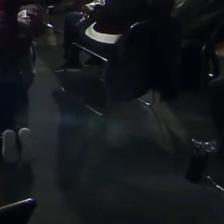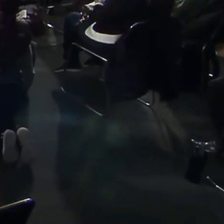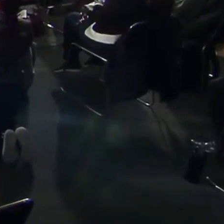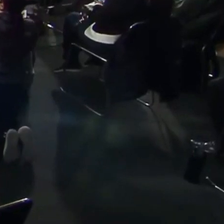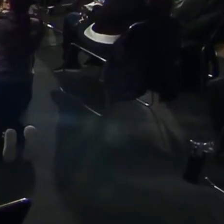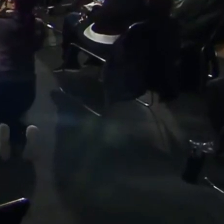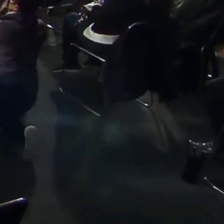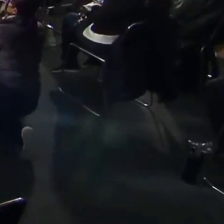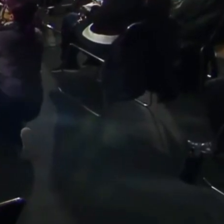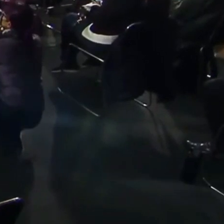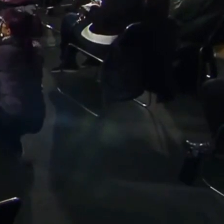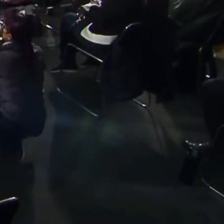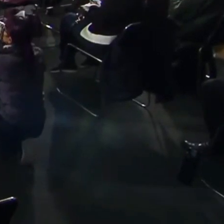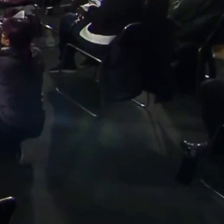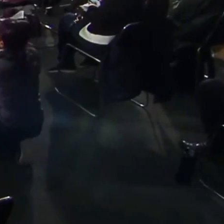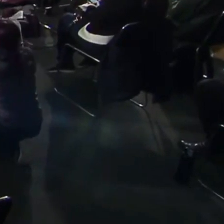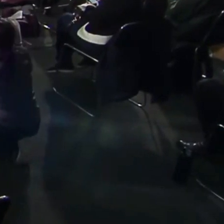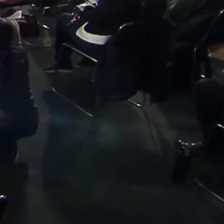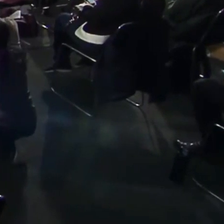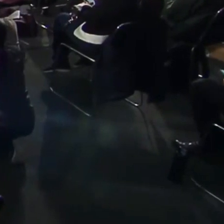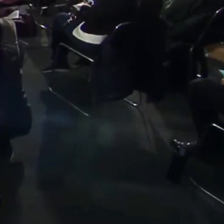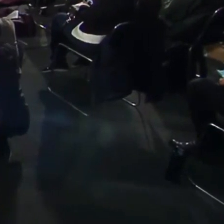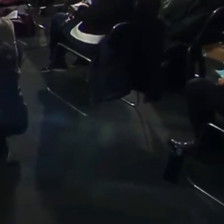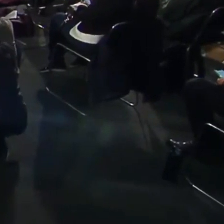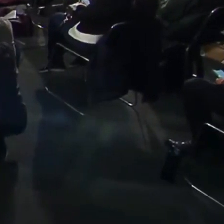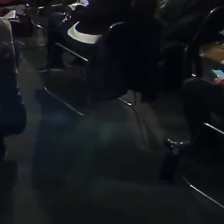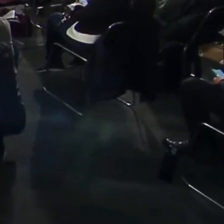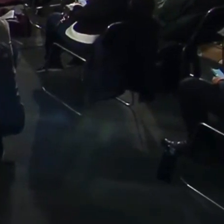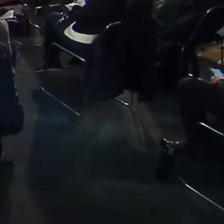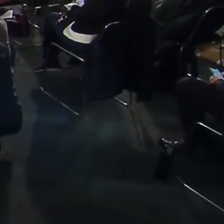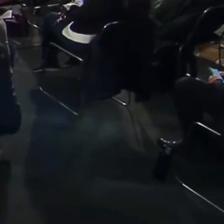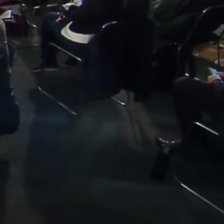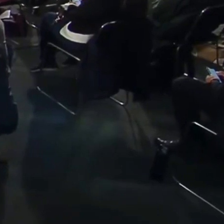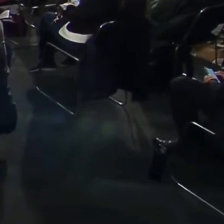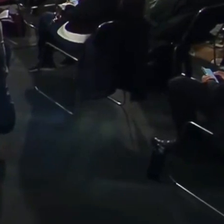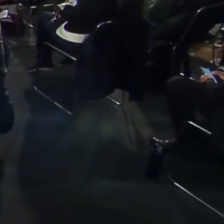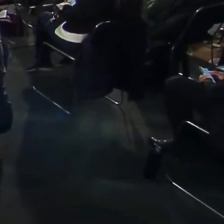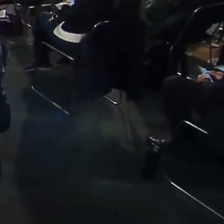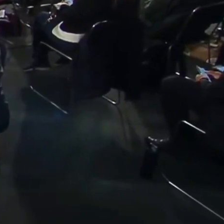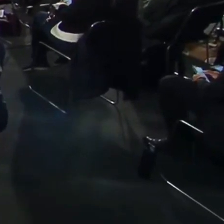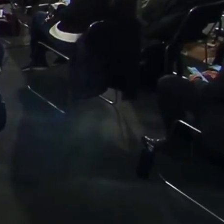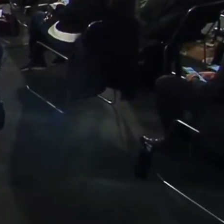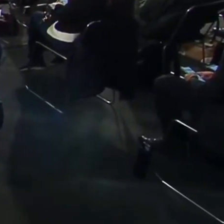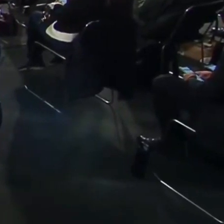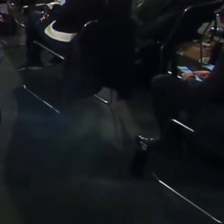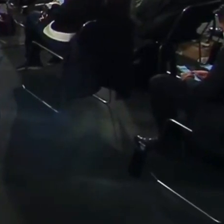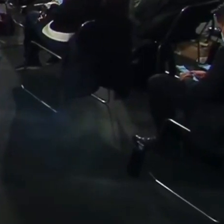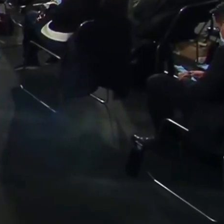Eso, desde luego, no les gustó